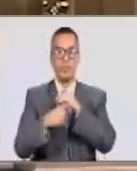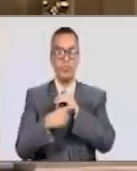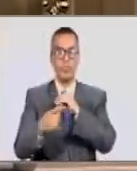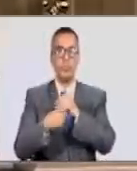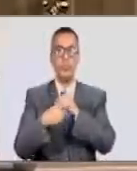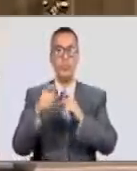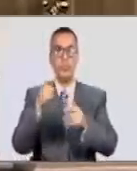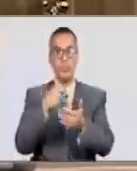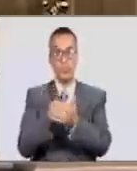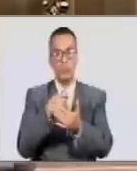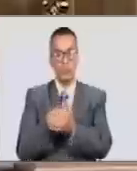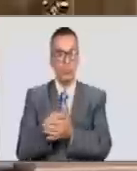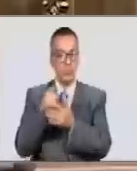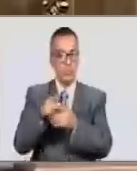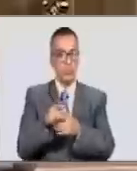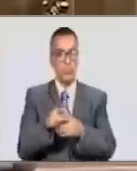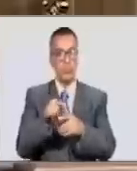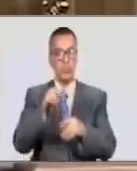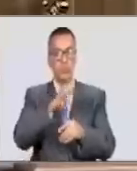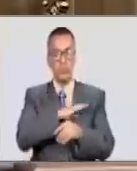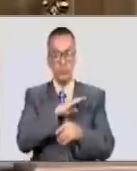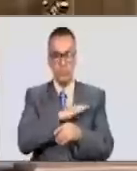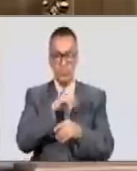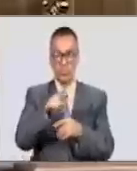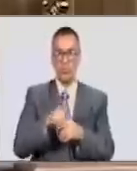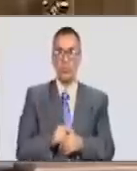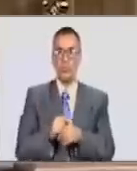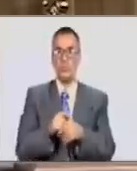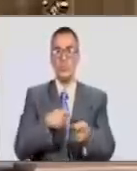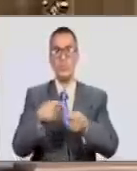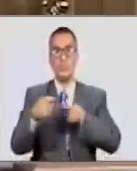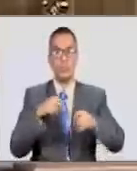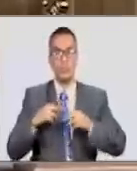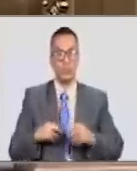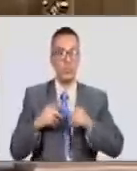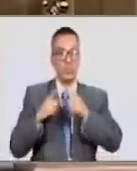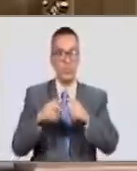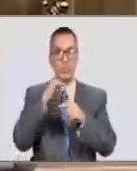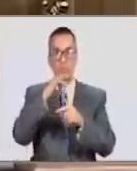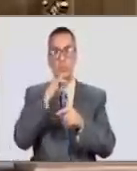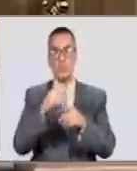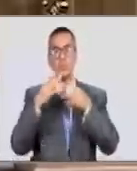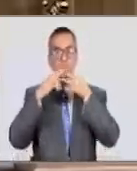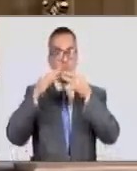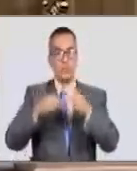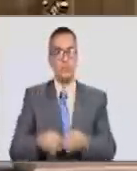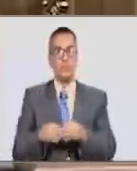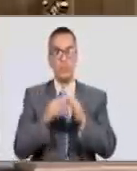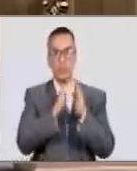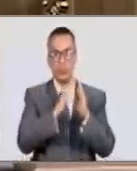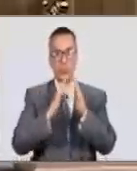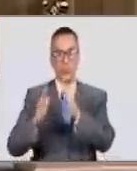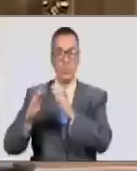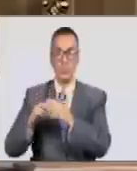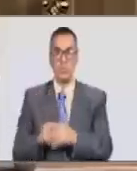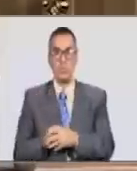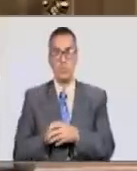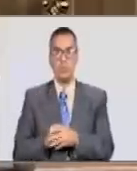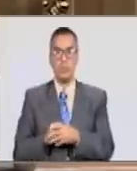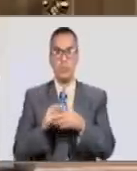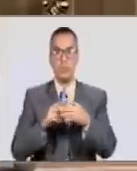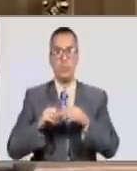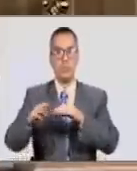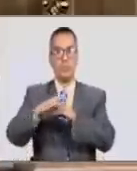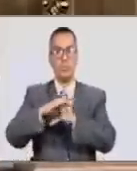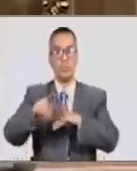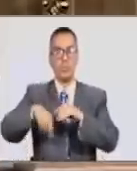y pago de los tributos de su competencia y el suministro oportuno de información que garantice la coordinación con la Hacienda